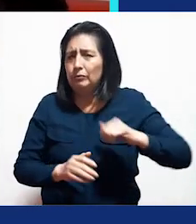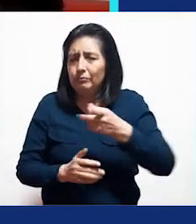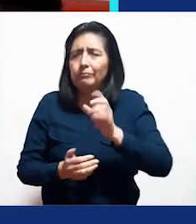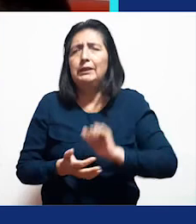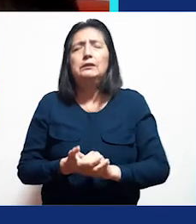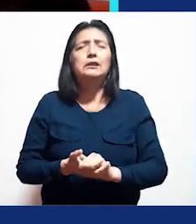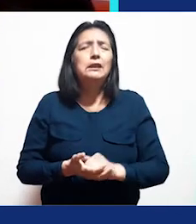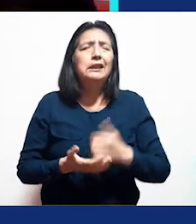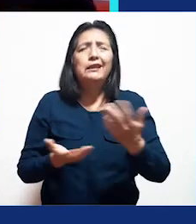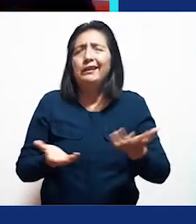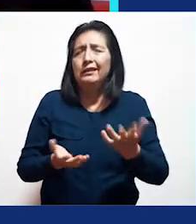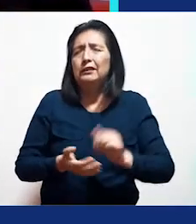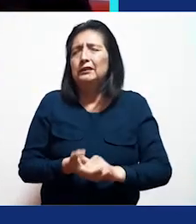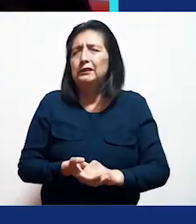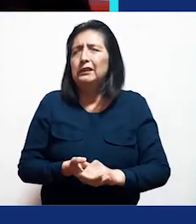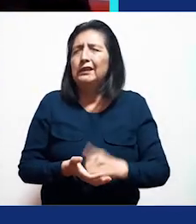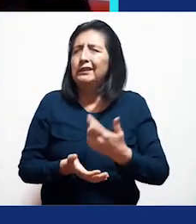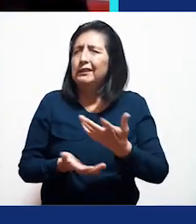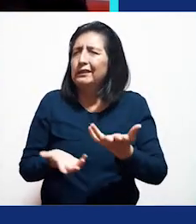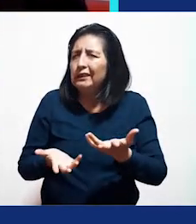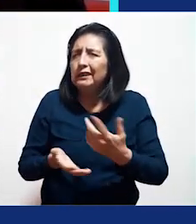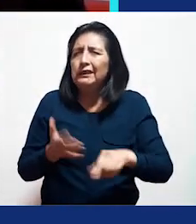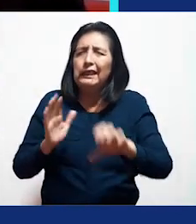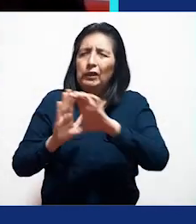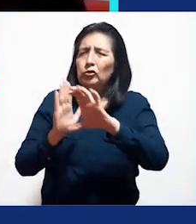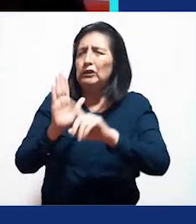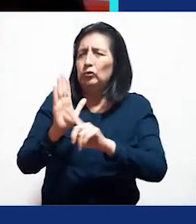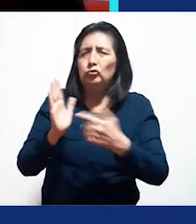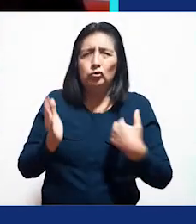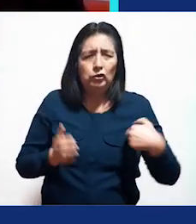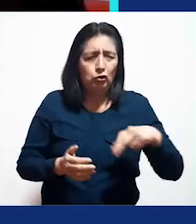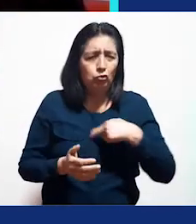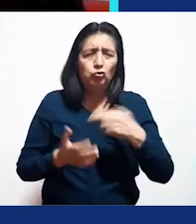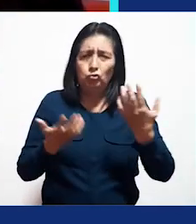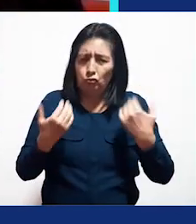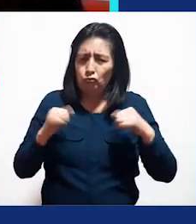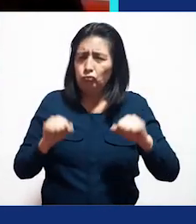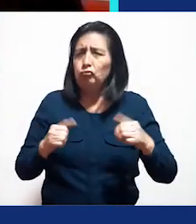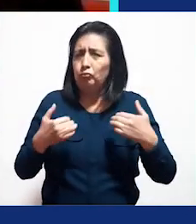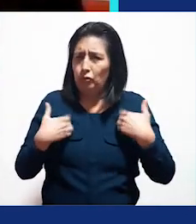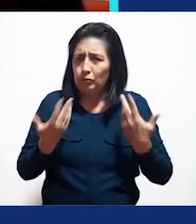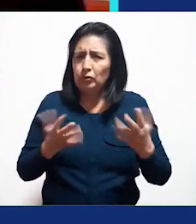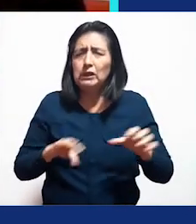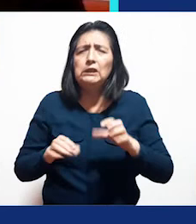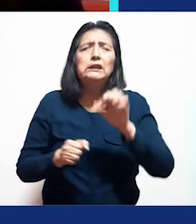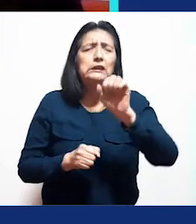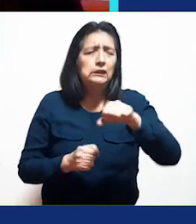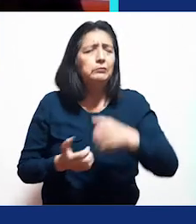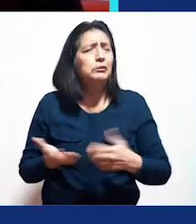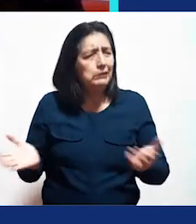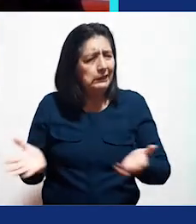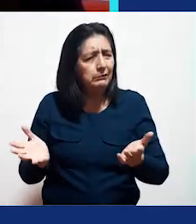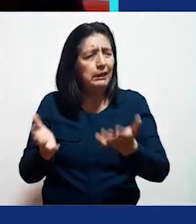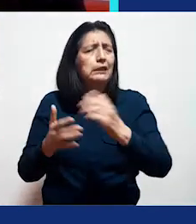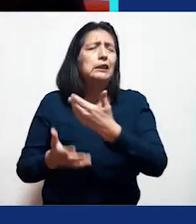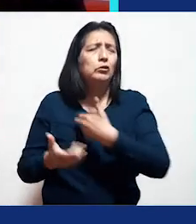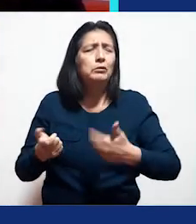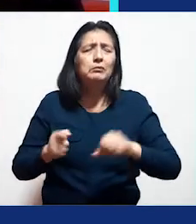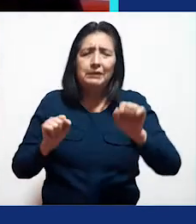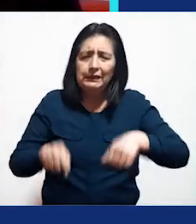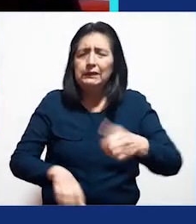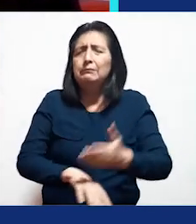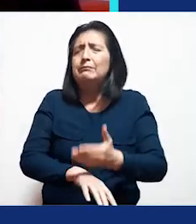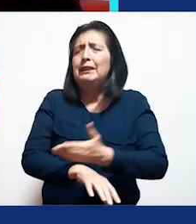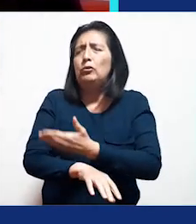sentido, en el marco de las competencias constitucionales que tenemos, seguiremos incentivando al Estado para que mejore